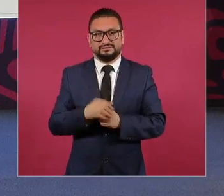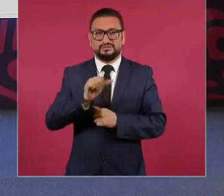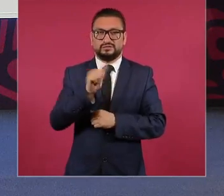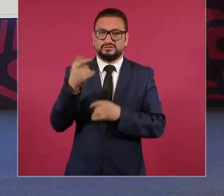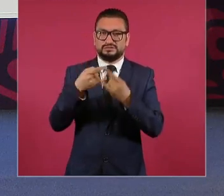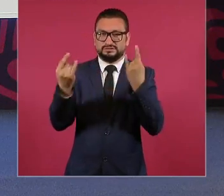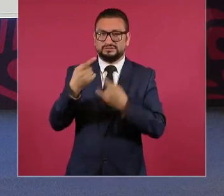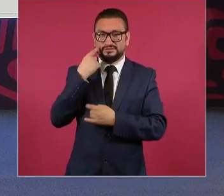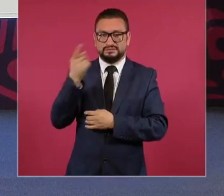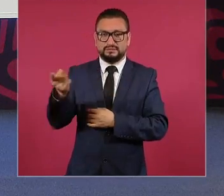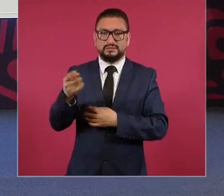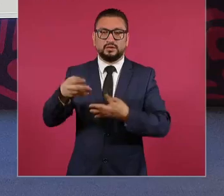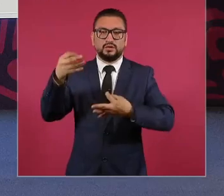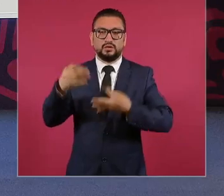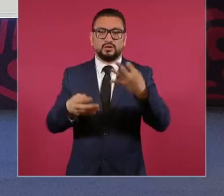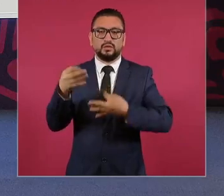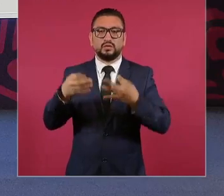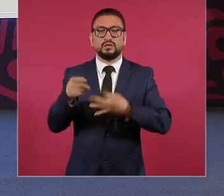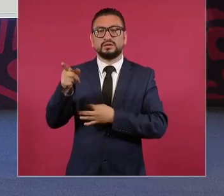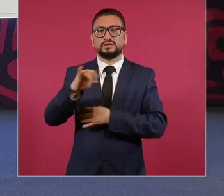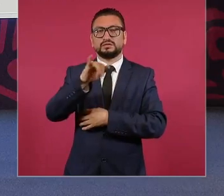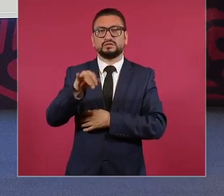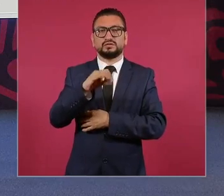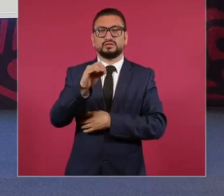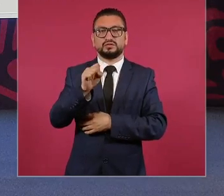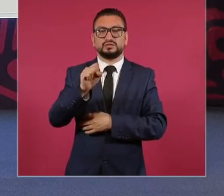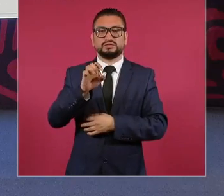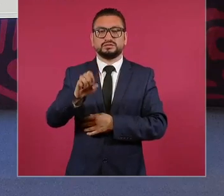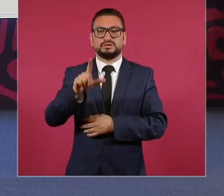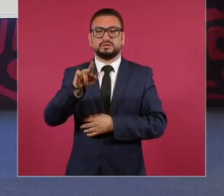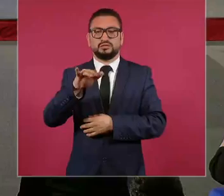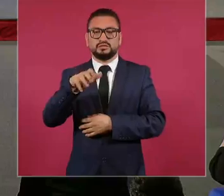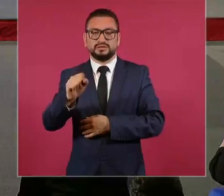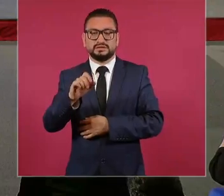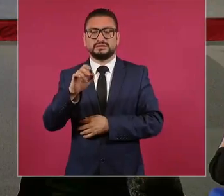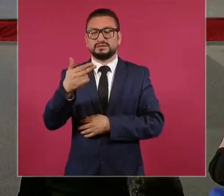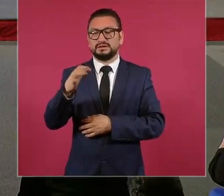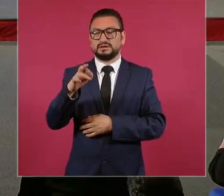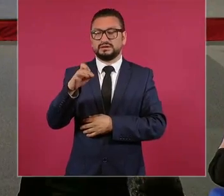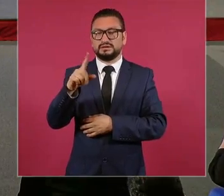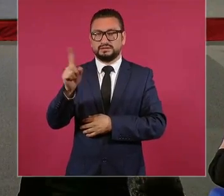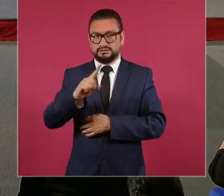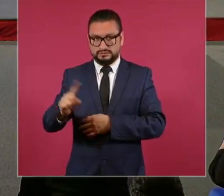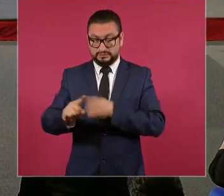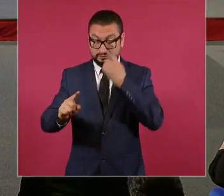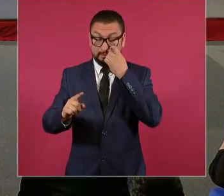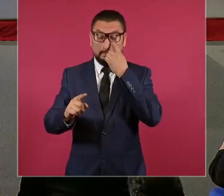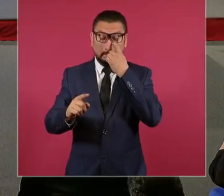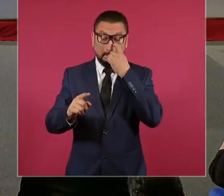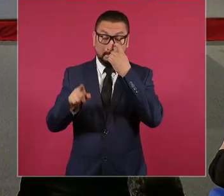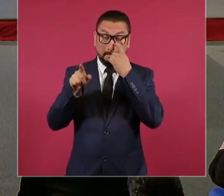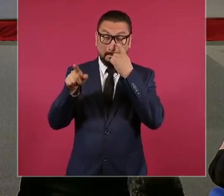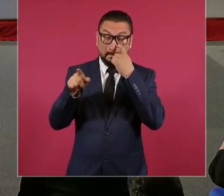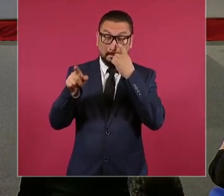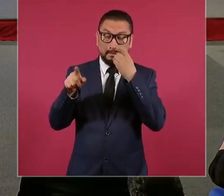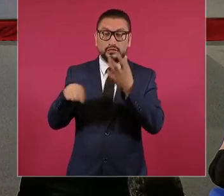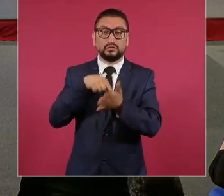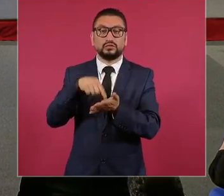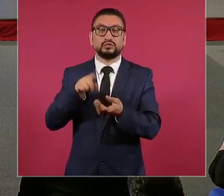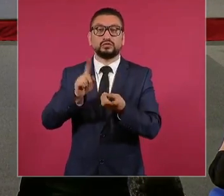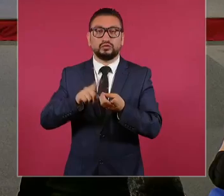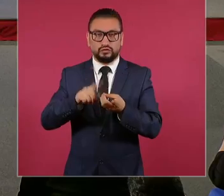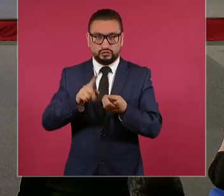También el juez José Luis Hernández Hernández, él está en